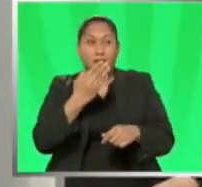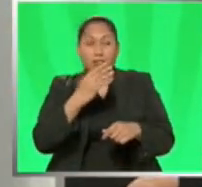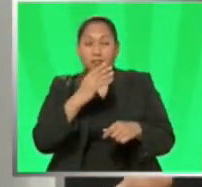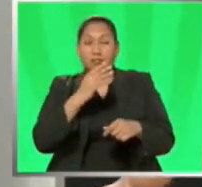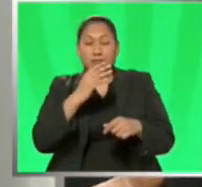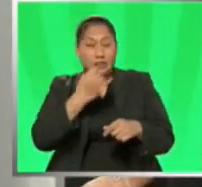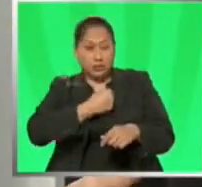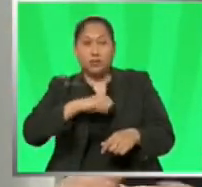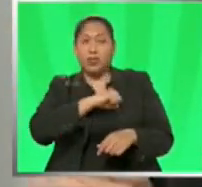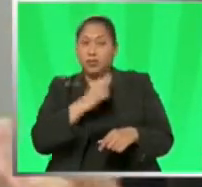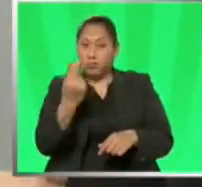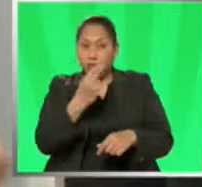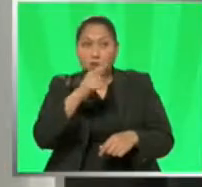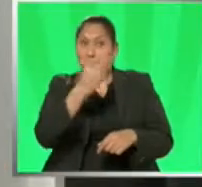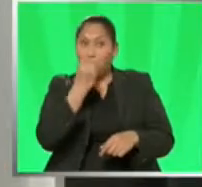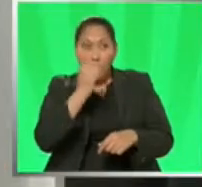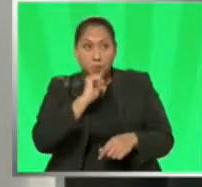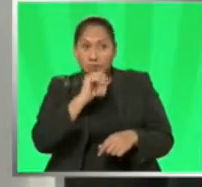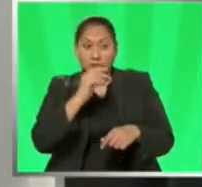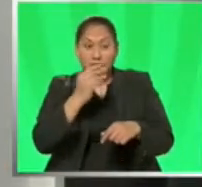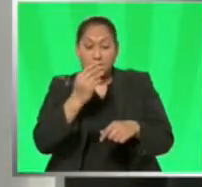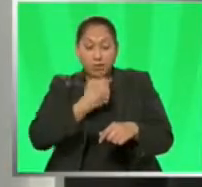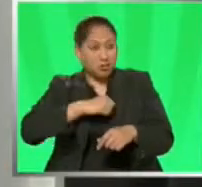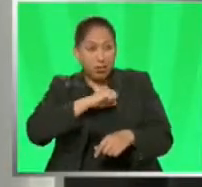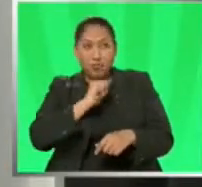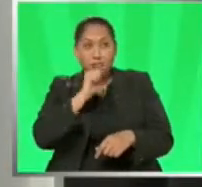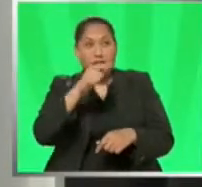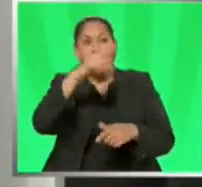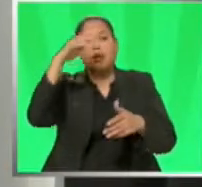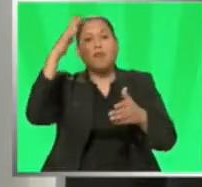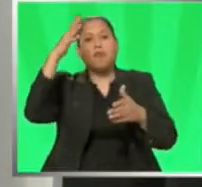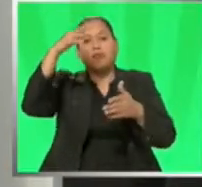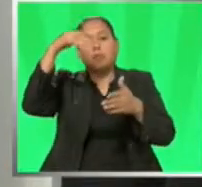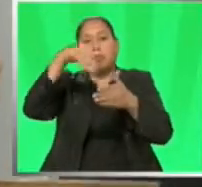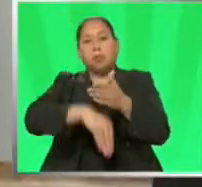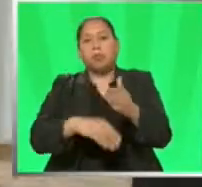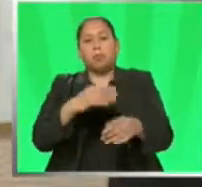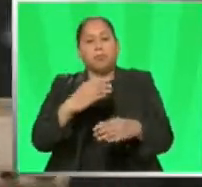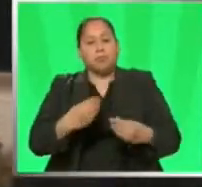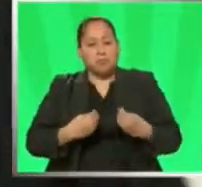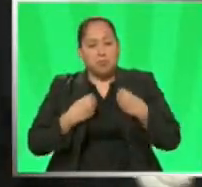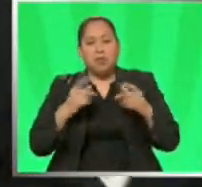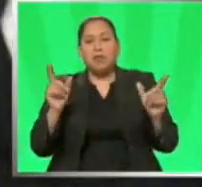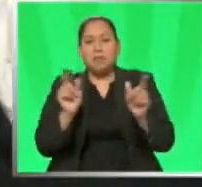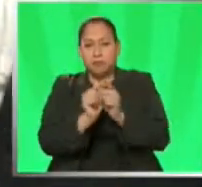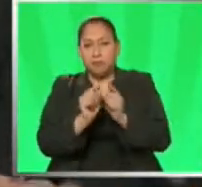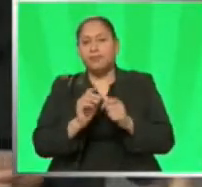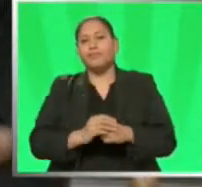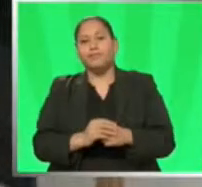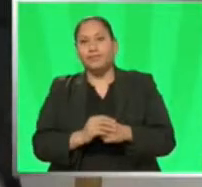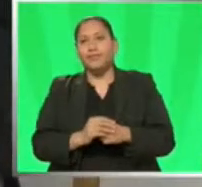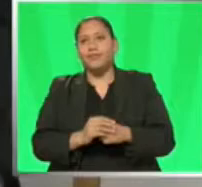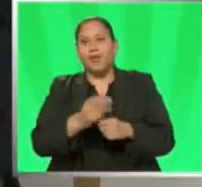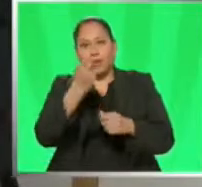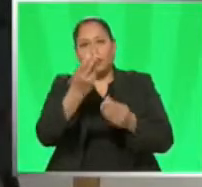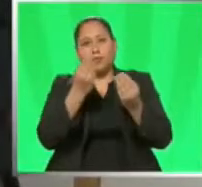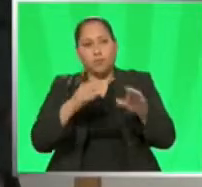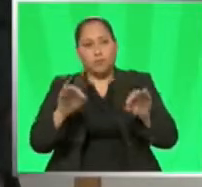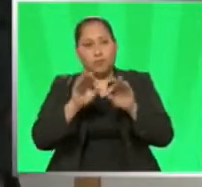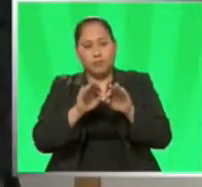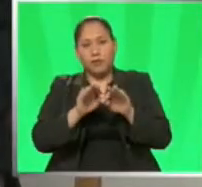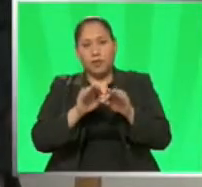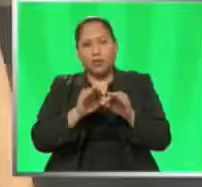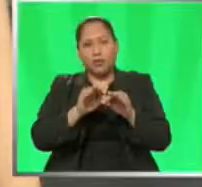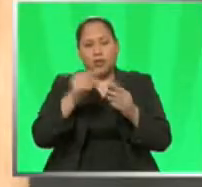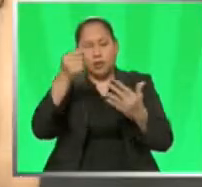todo alimentación, o va a tener una calidad de vida pésima y muy corta. Claro, entonces, por eso es importante tomar